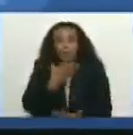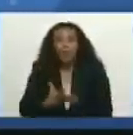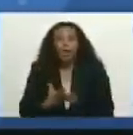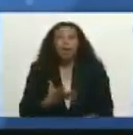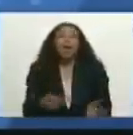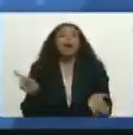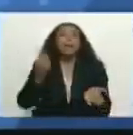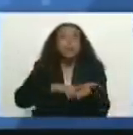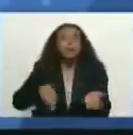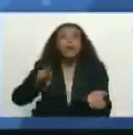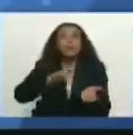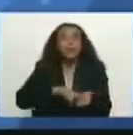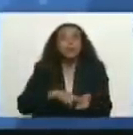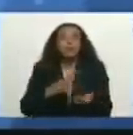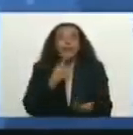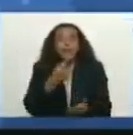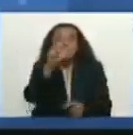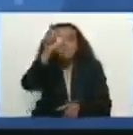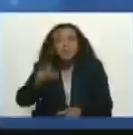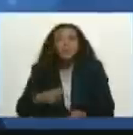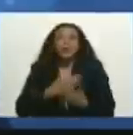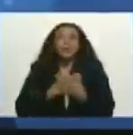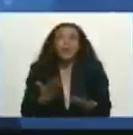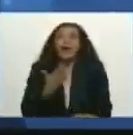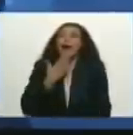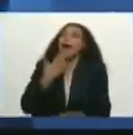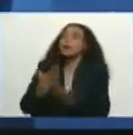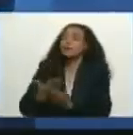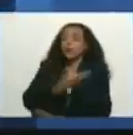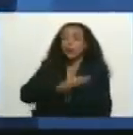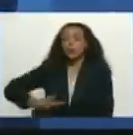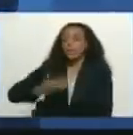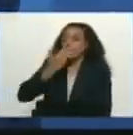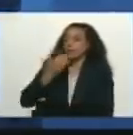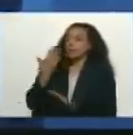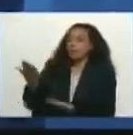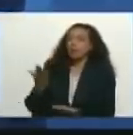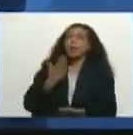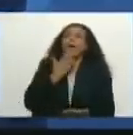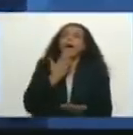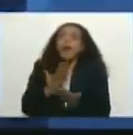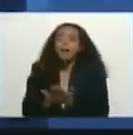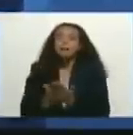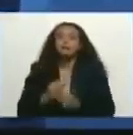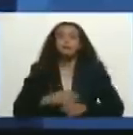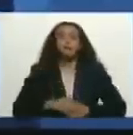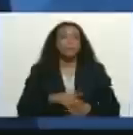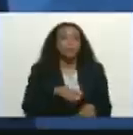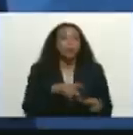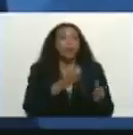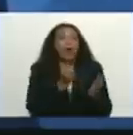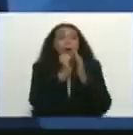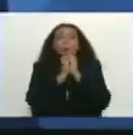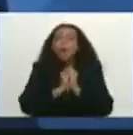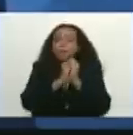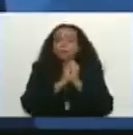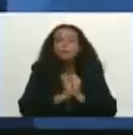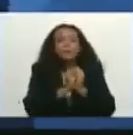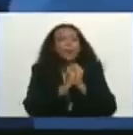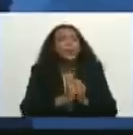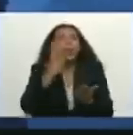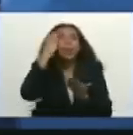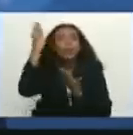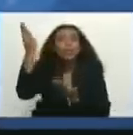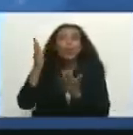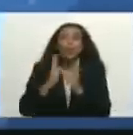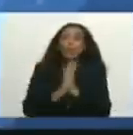que lo repita tantas veces, está muy agradecida con usted, señor presidente, por tomar en cuenta las oraciones de Dios a